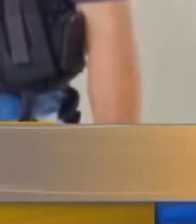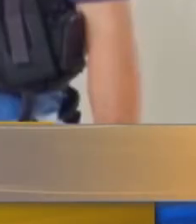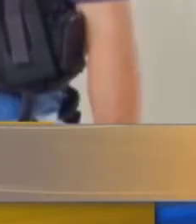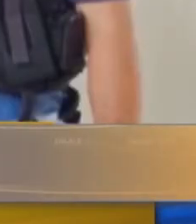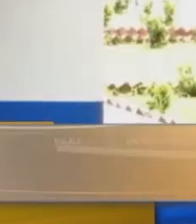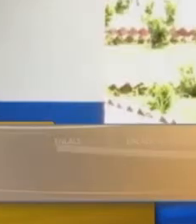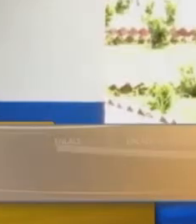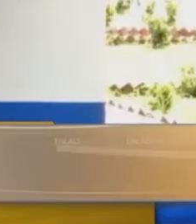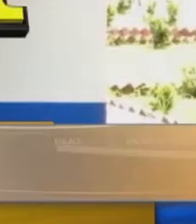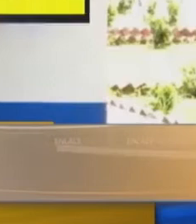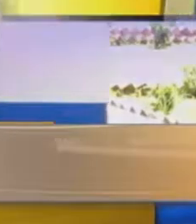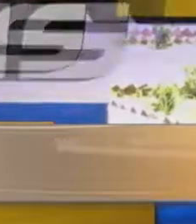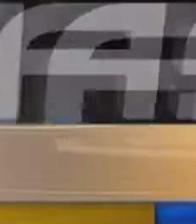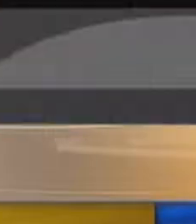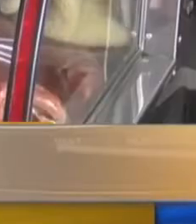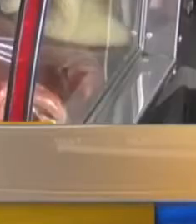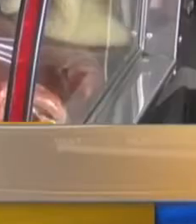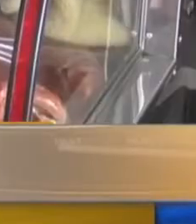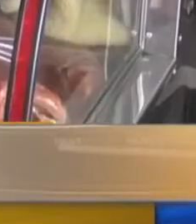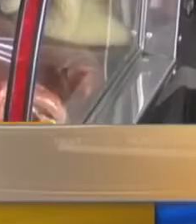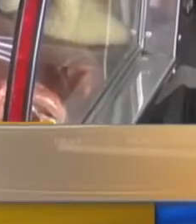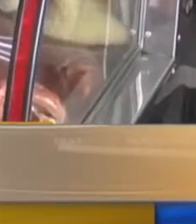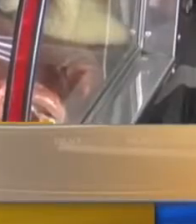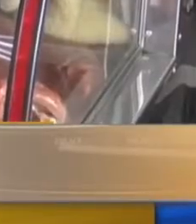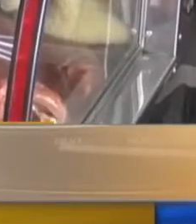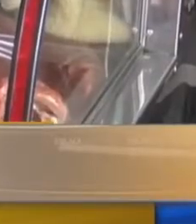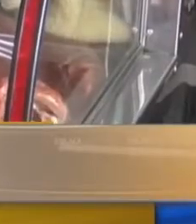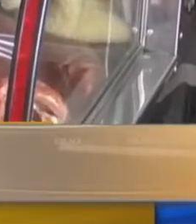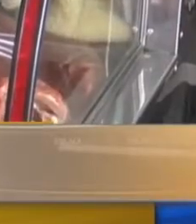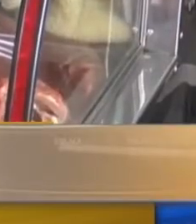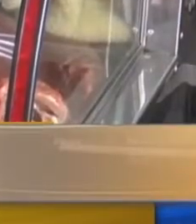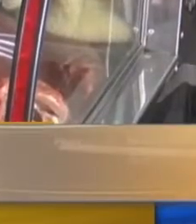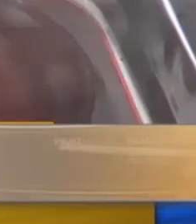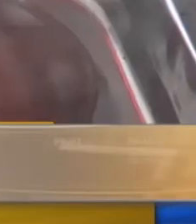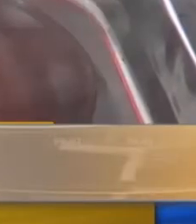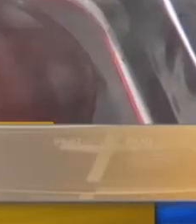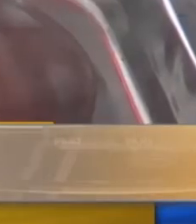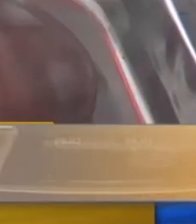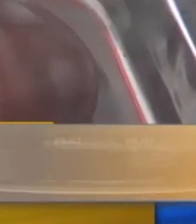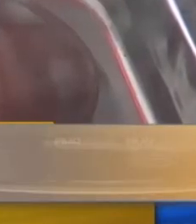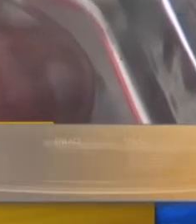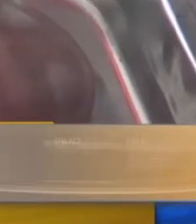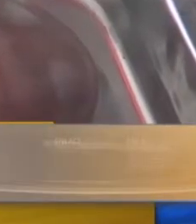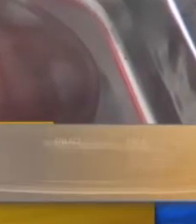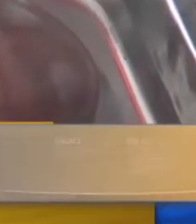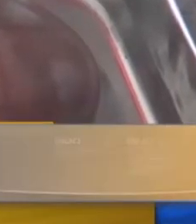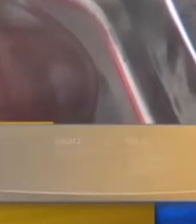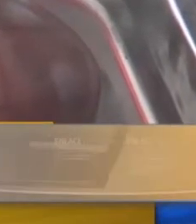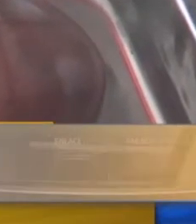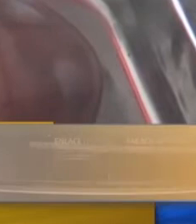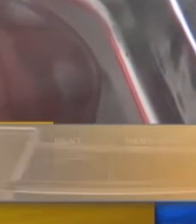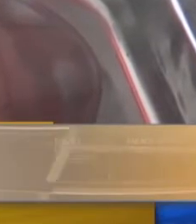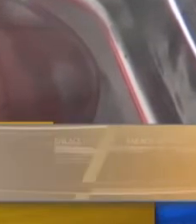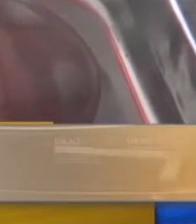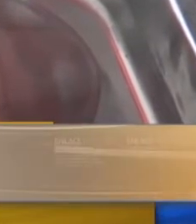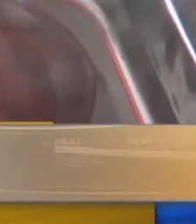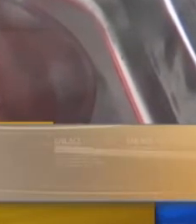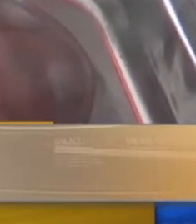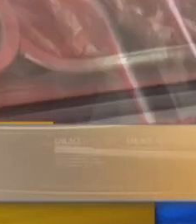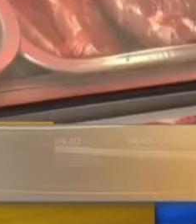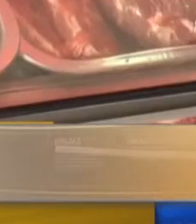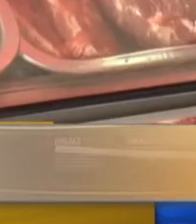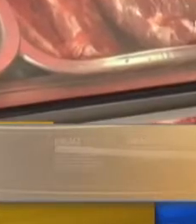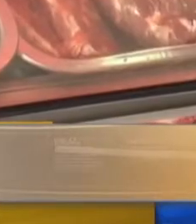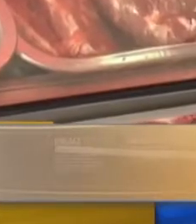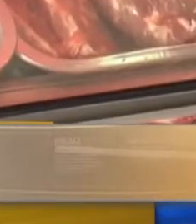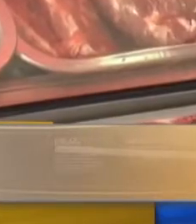de cobre en esta zona del país. Expendedores de carne en Barranca Bermeja reafirman que el producto que se expende en establecimientos debidamente autorizados en la